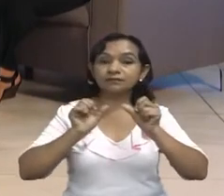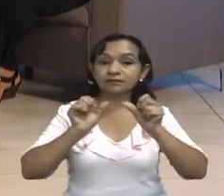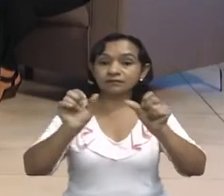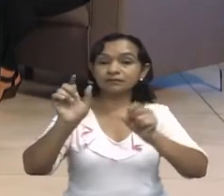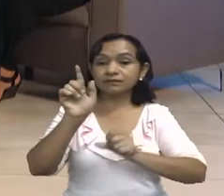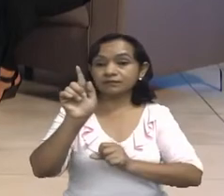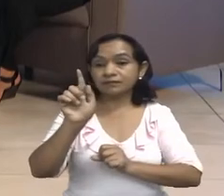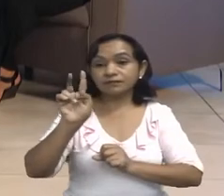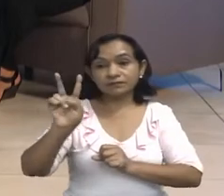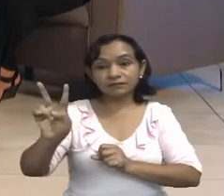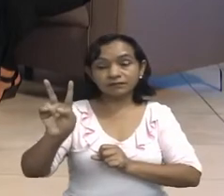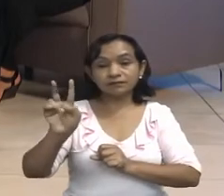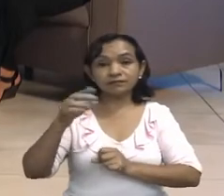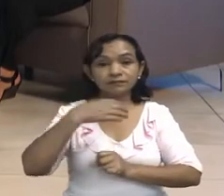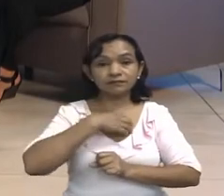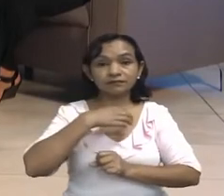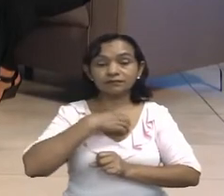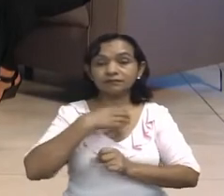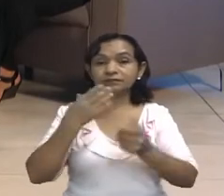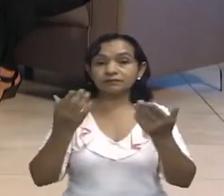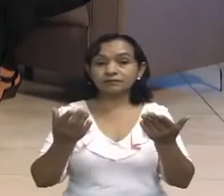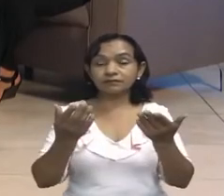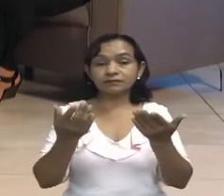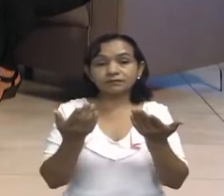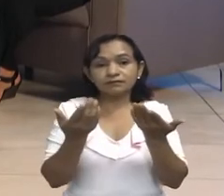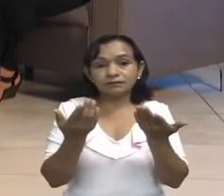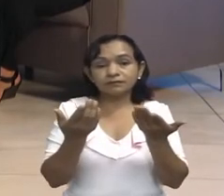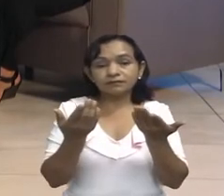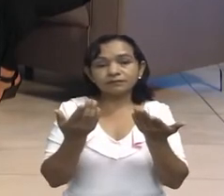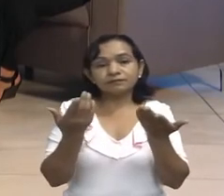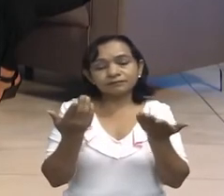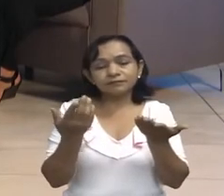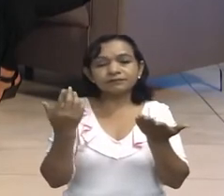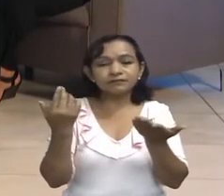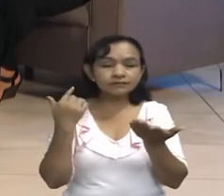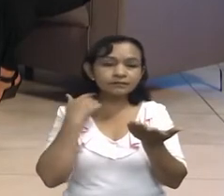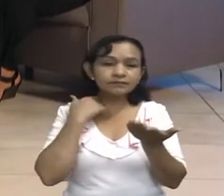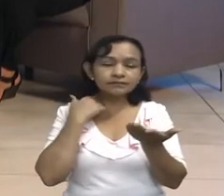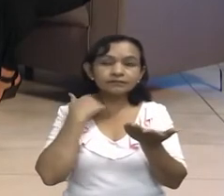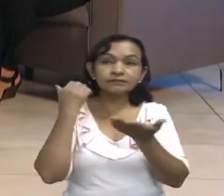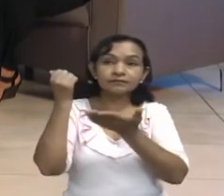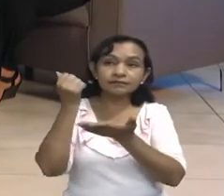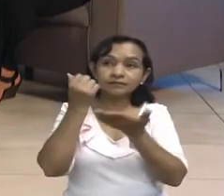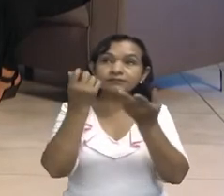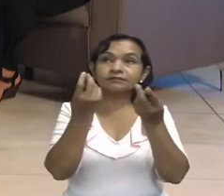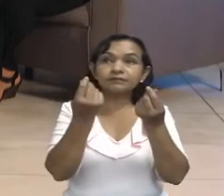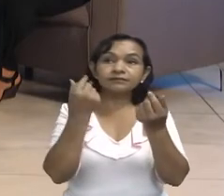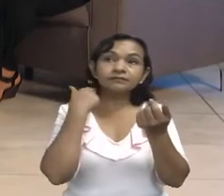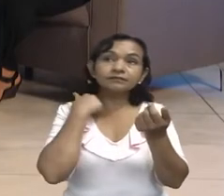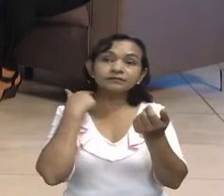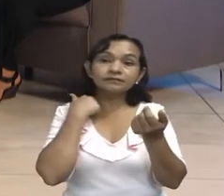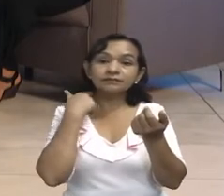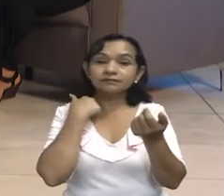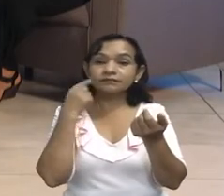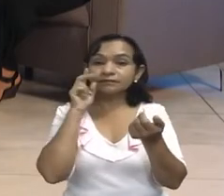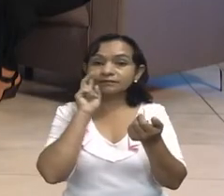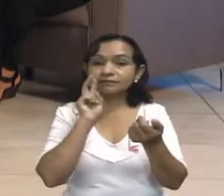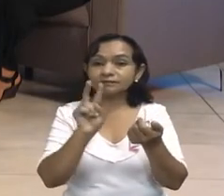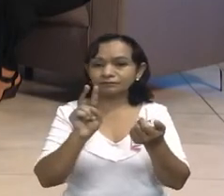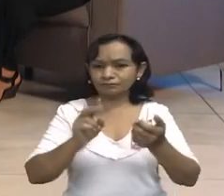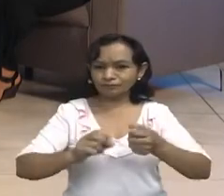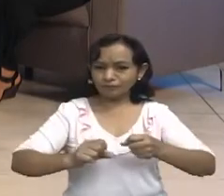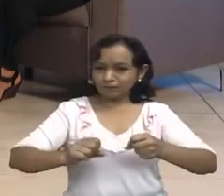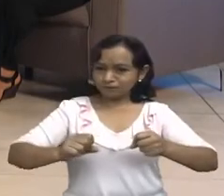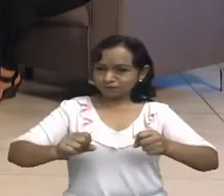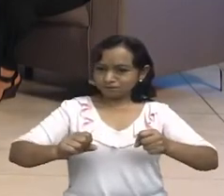canal. Claro. Y para ello disponen de los recursos, siempre dentro de las limitaciones, ¿no? Claro. Pero siempre yo veo aquí a ustedes, los veo hermosos,